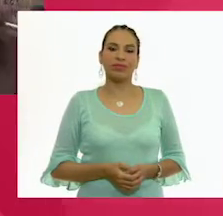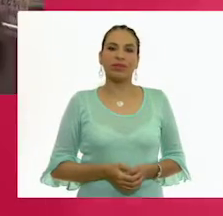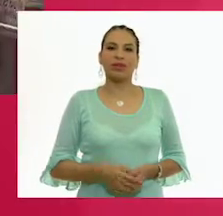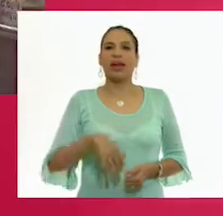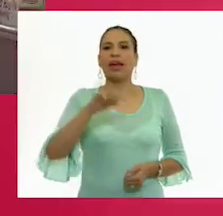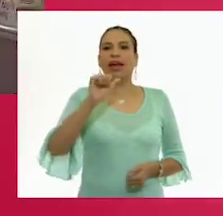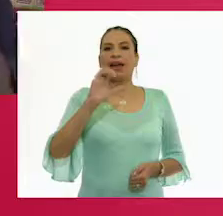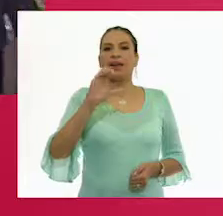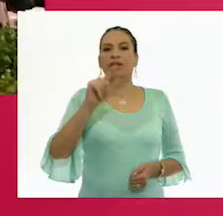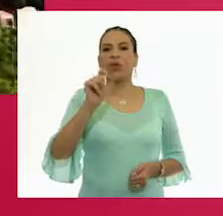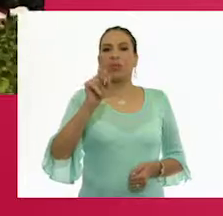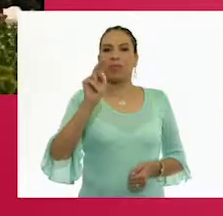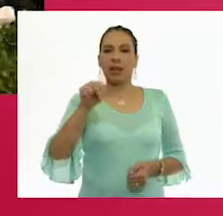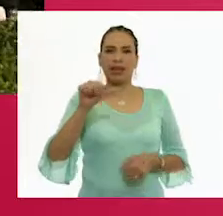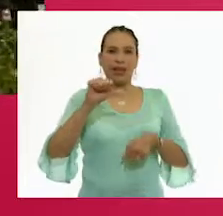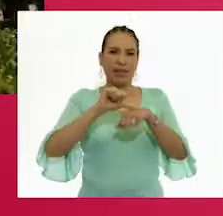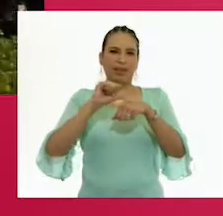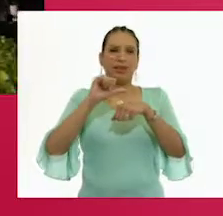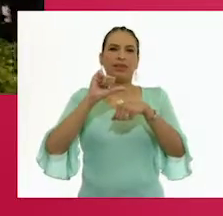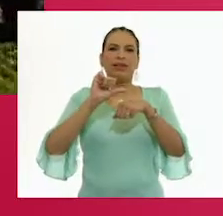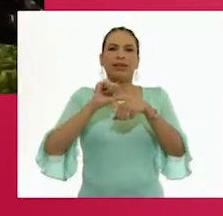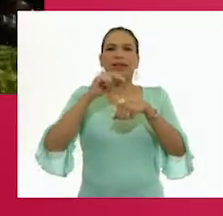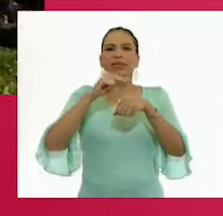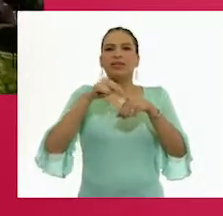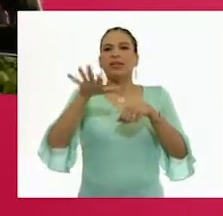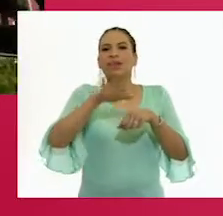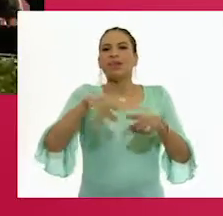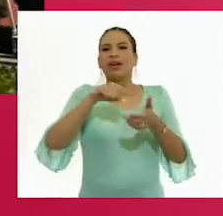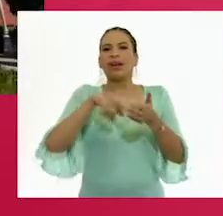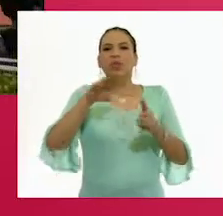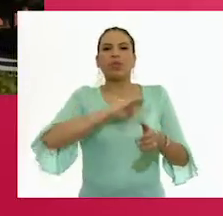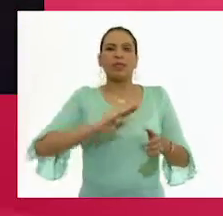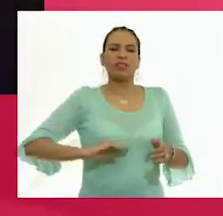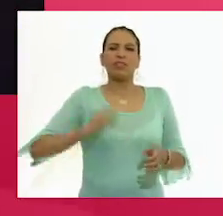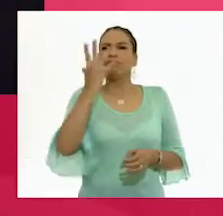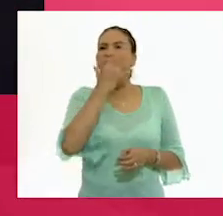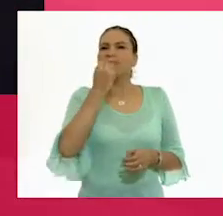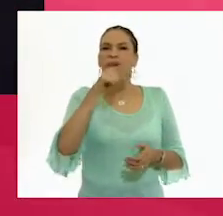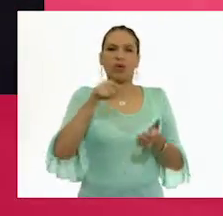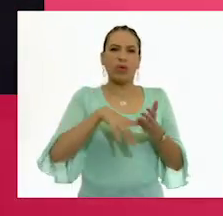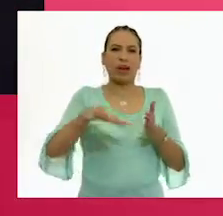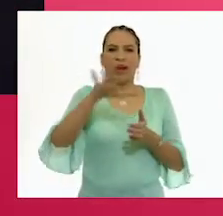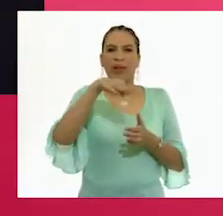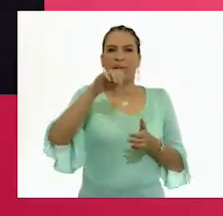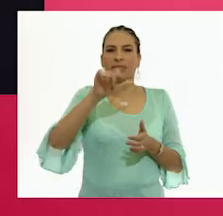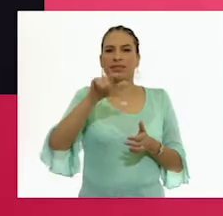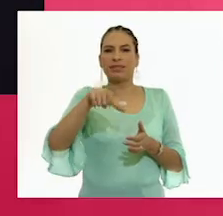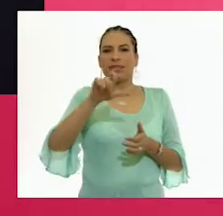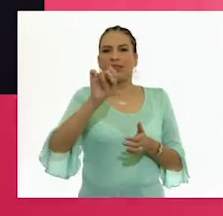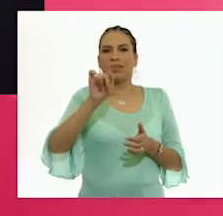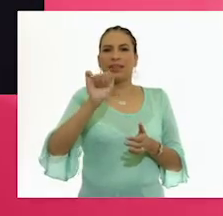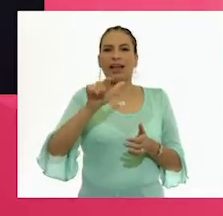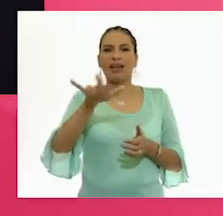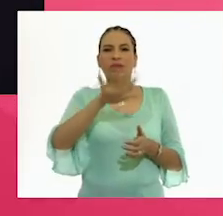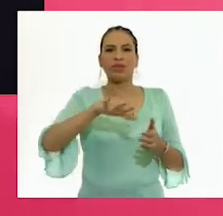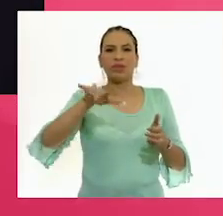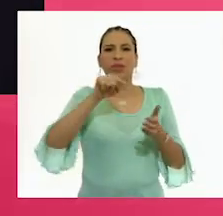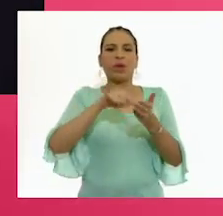Actopan es un municipio muy bello, es la entrada al Valle del Mezquital. Puedo decir que estamos en la parte posterior de lo que es